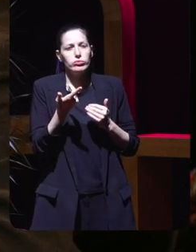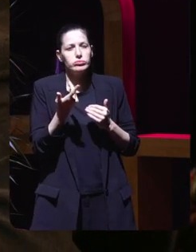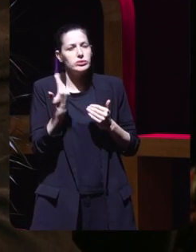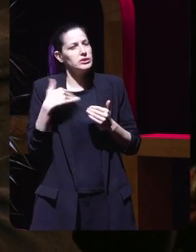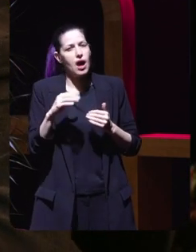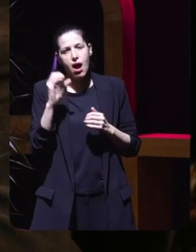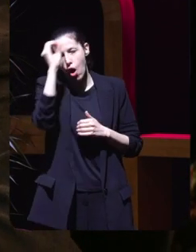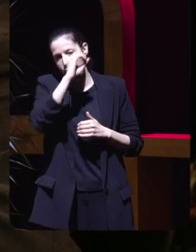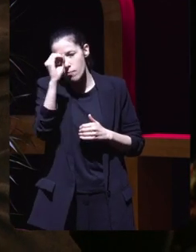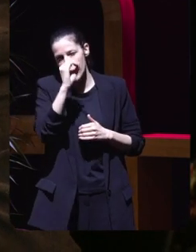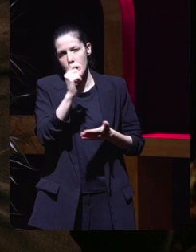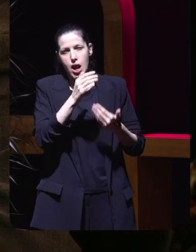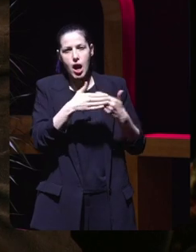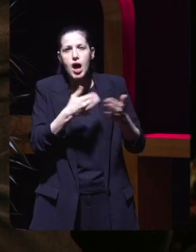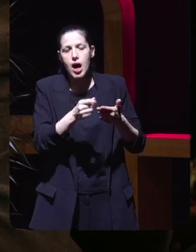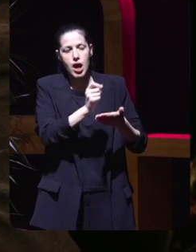no